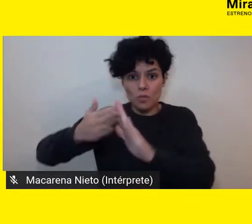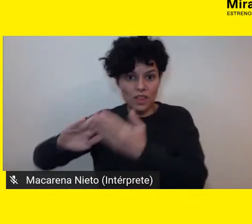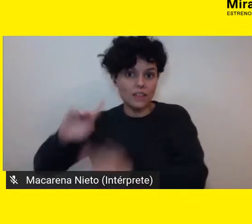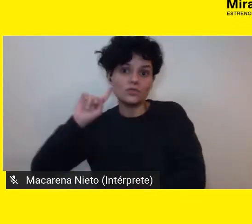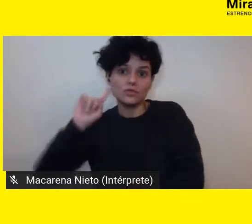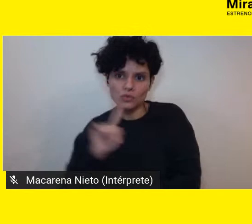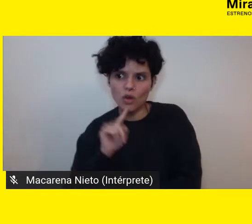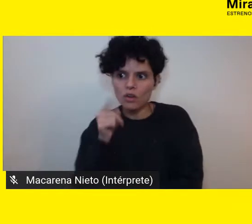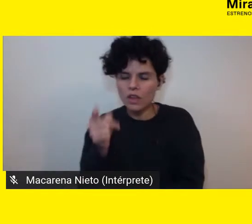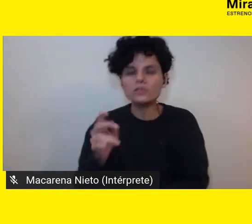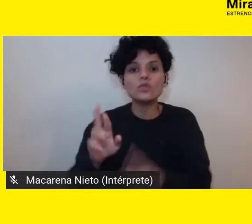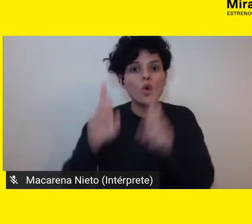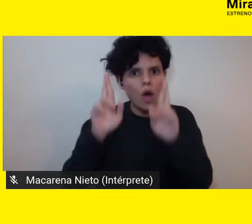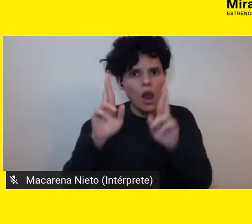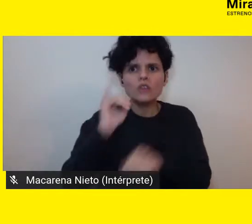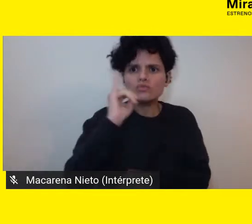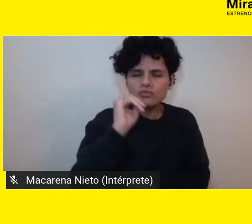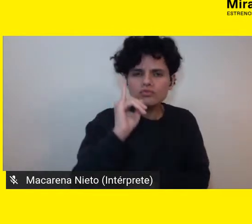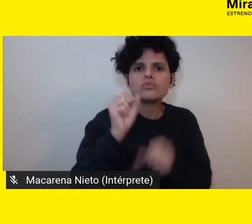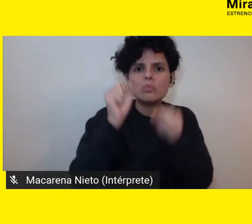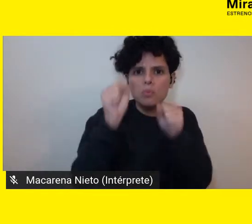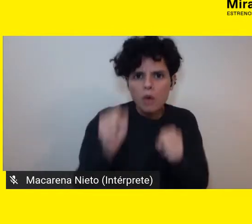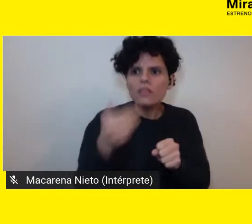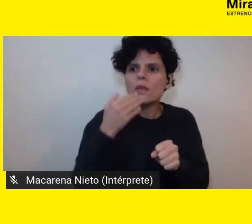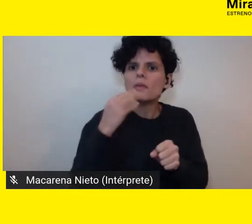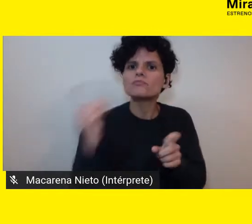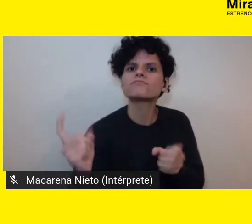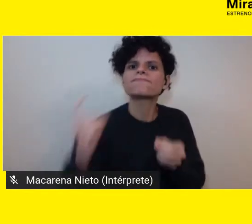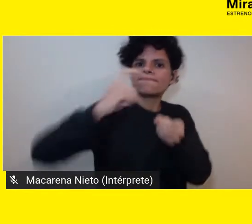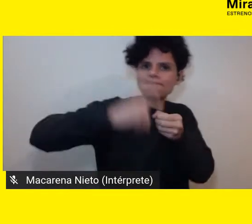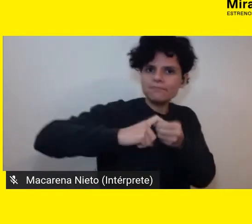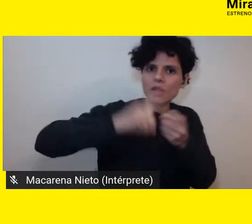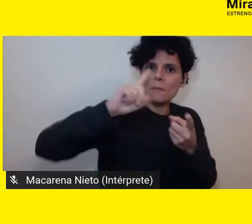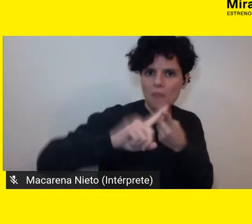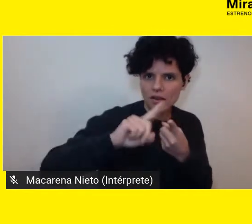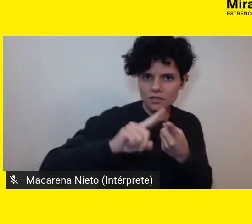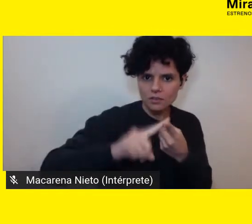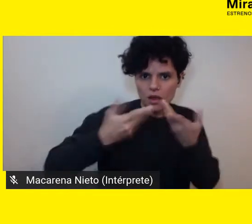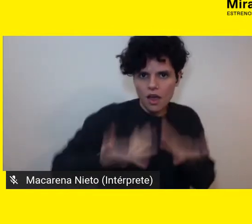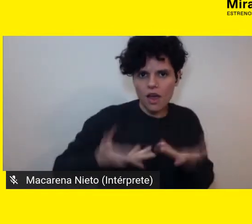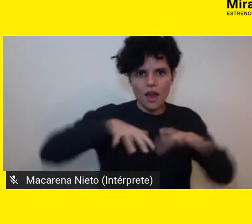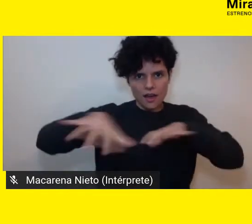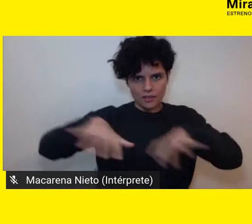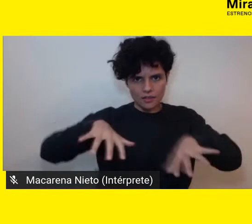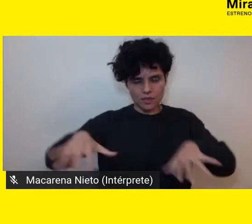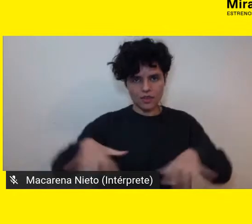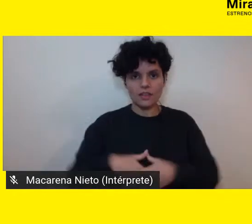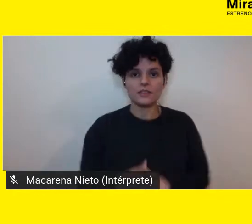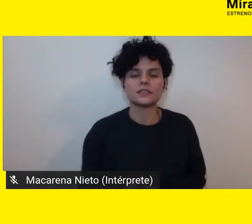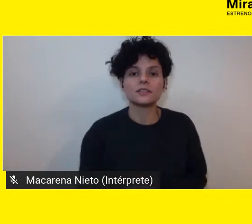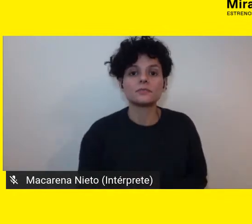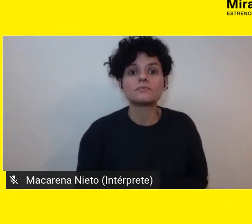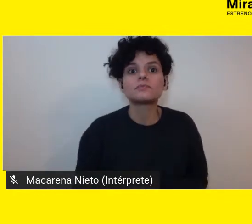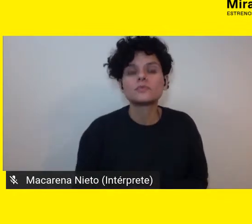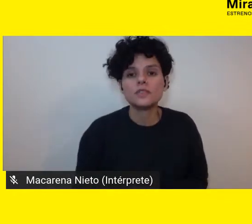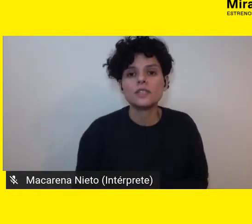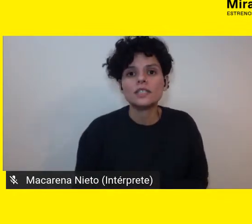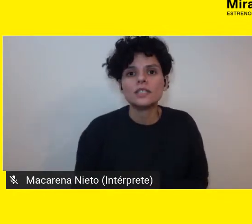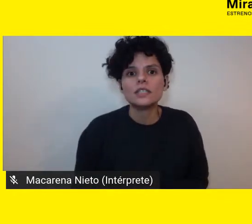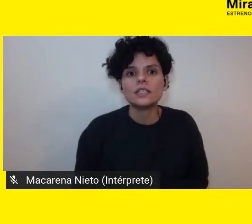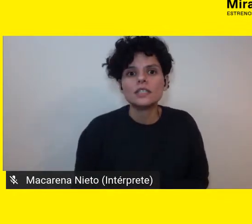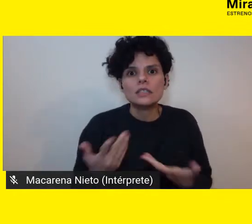sordas, ojalá, pueda sumarse a estas actividades y además de